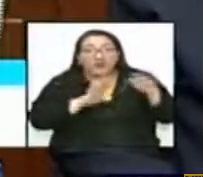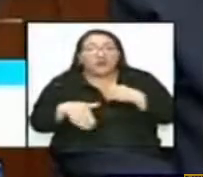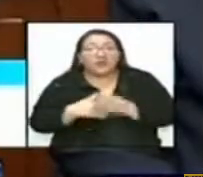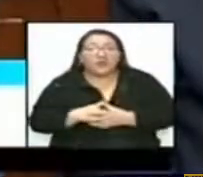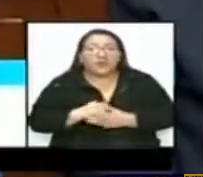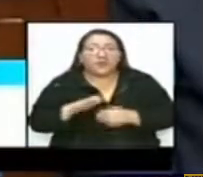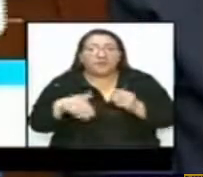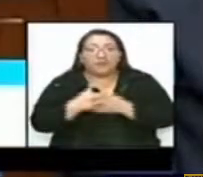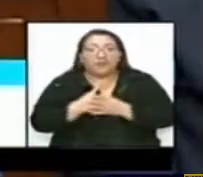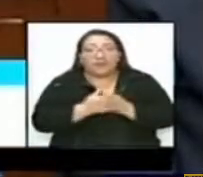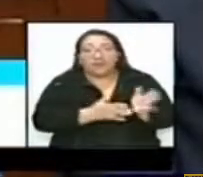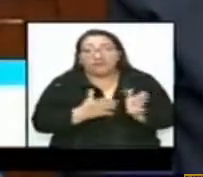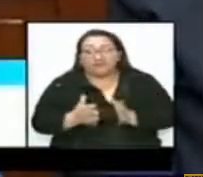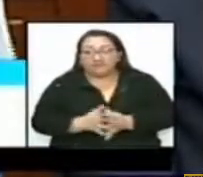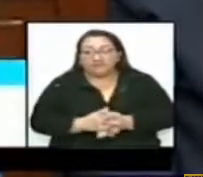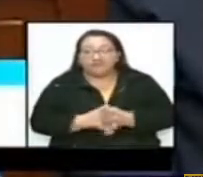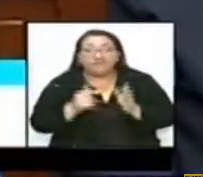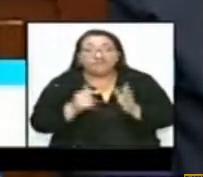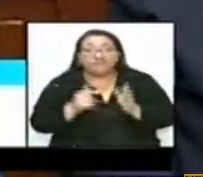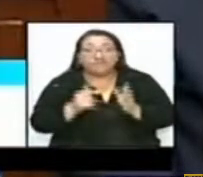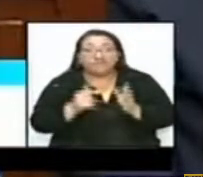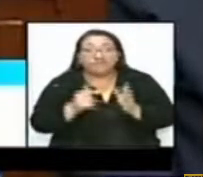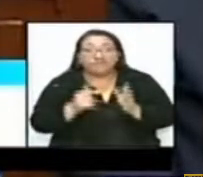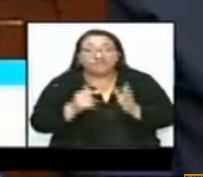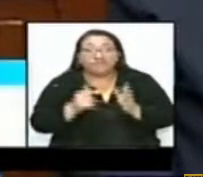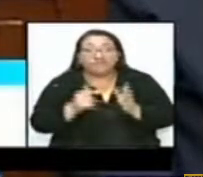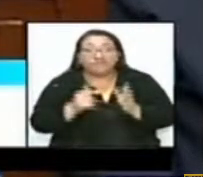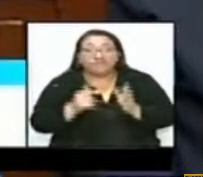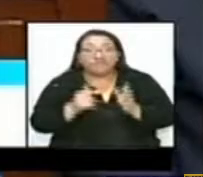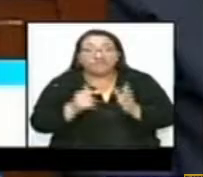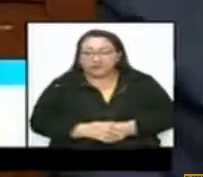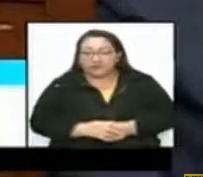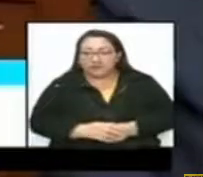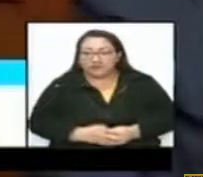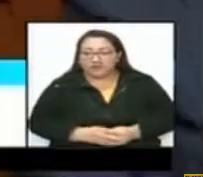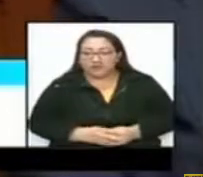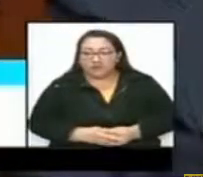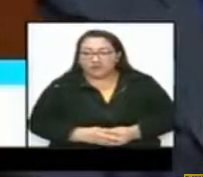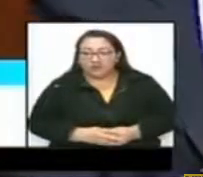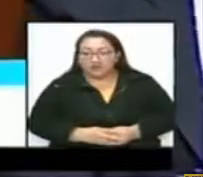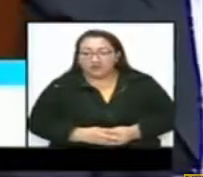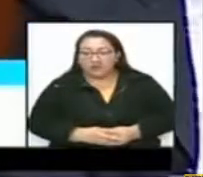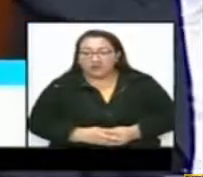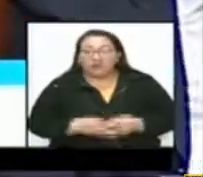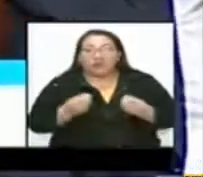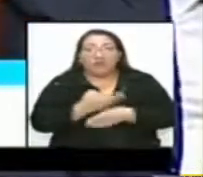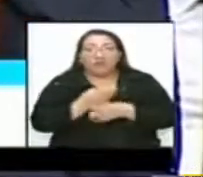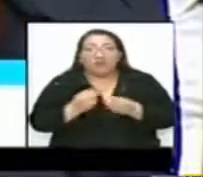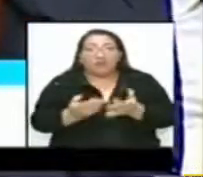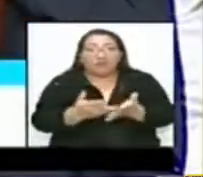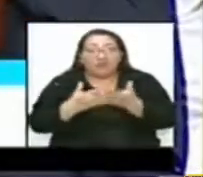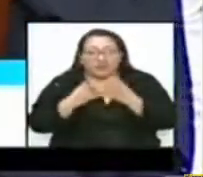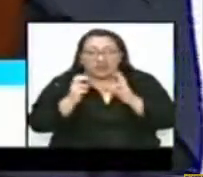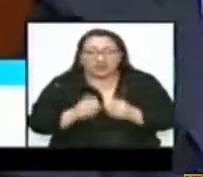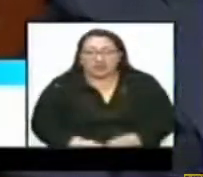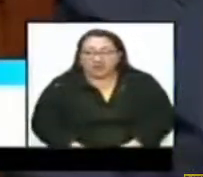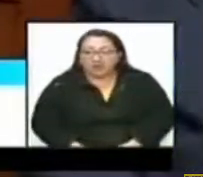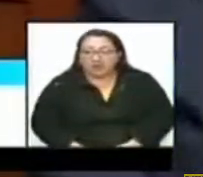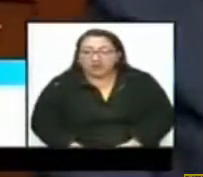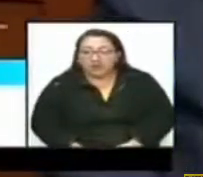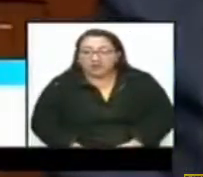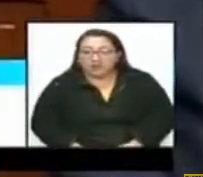lado este artículo constitucional y la forma como se nos presenta el tema pero por